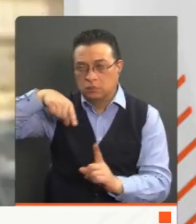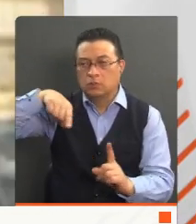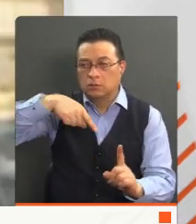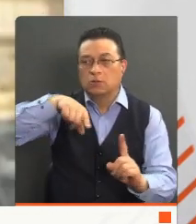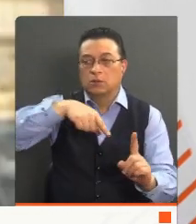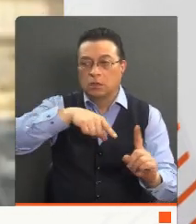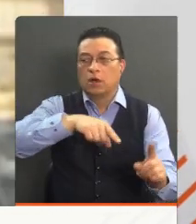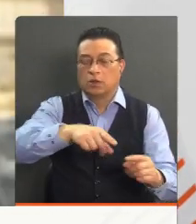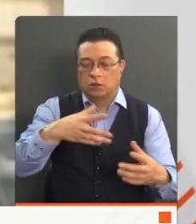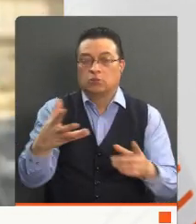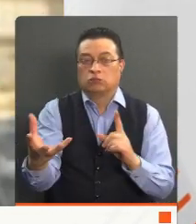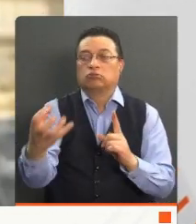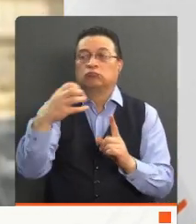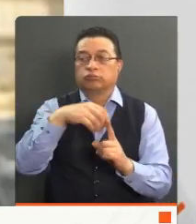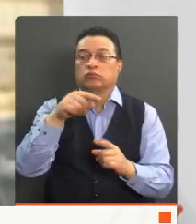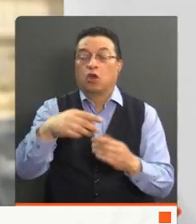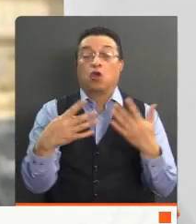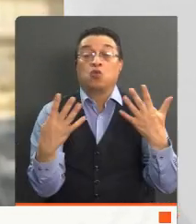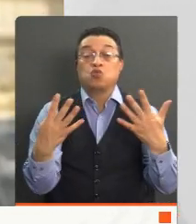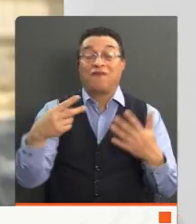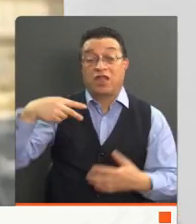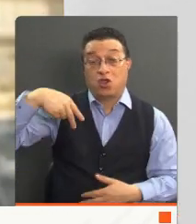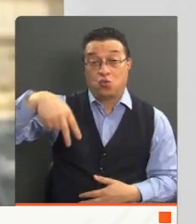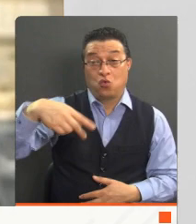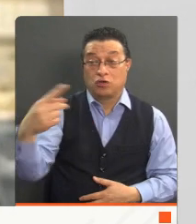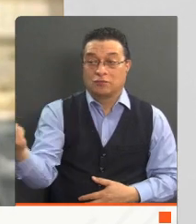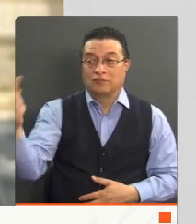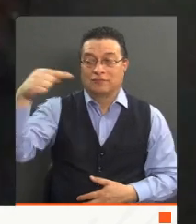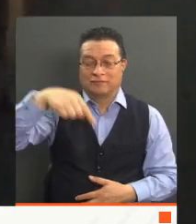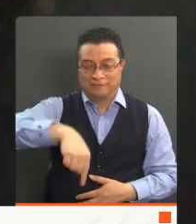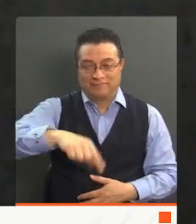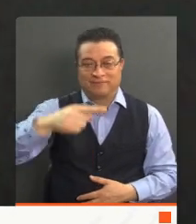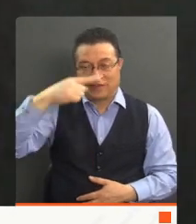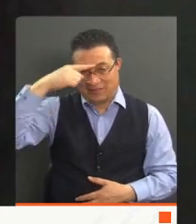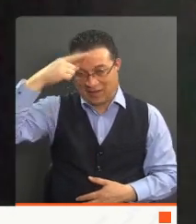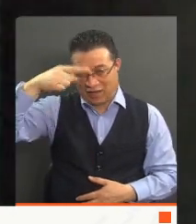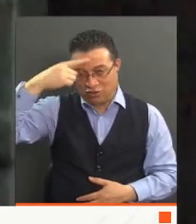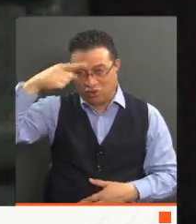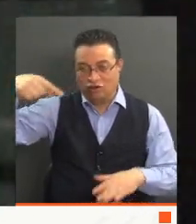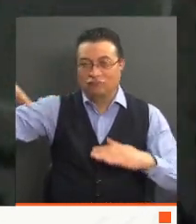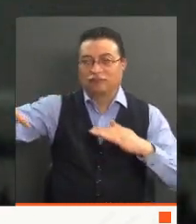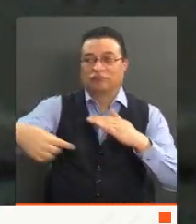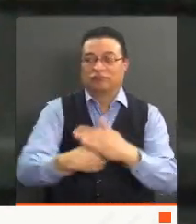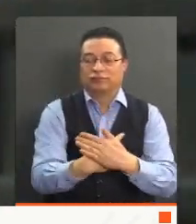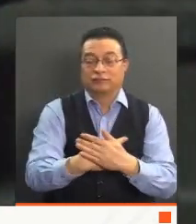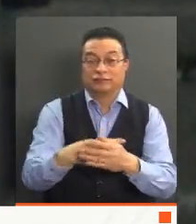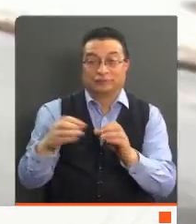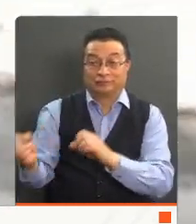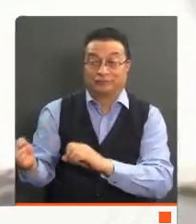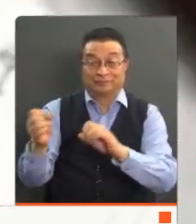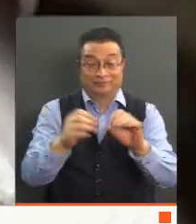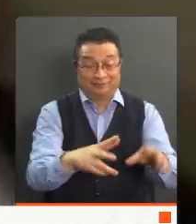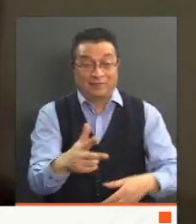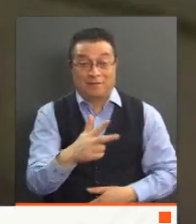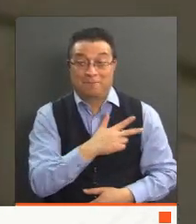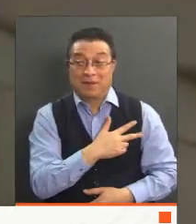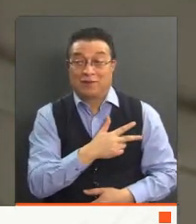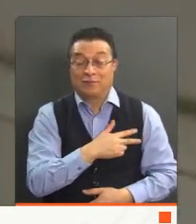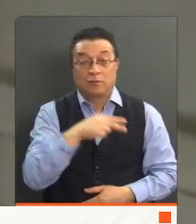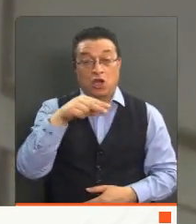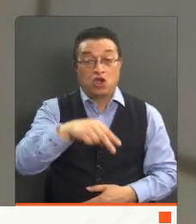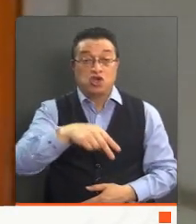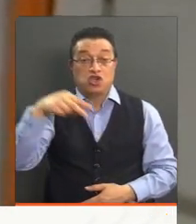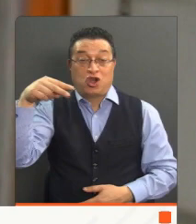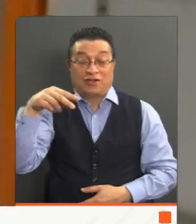cargamento que este 9 de junio llegó hasta el puerto de san antonio el traslado de la marihuana hacia el sector norte de la capital